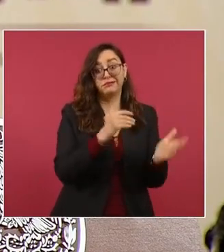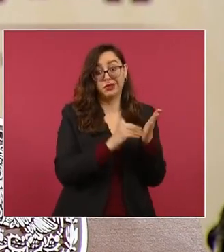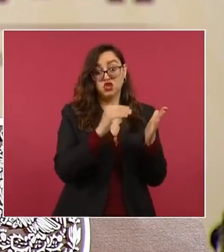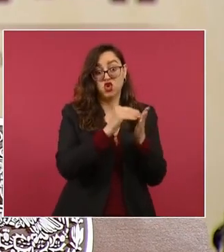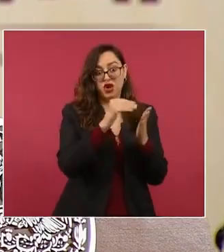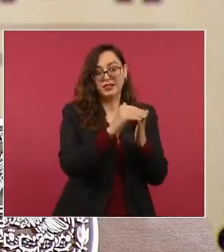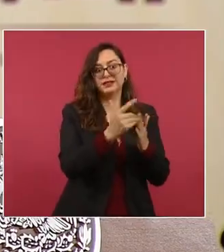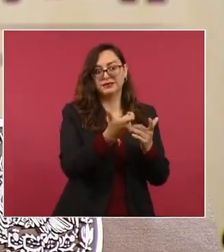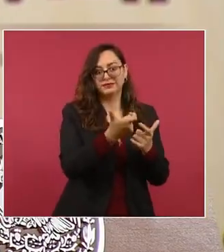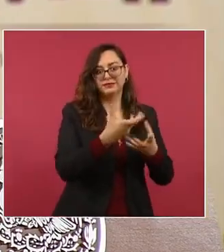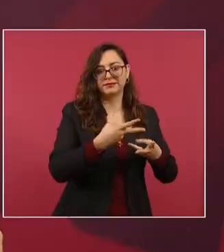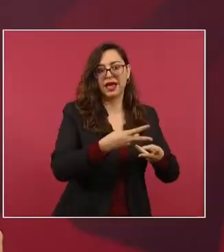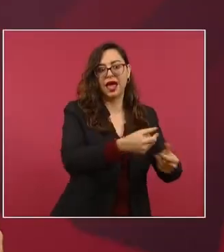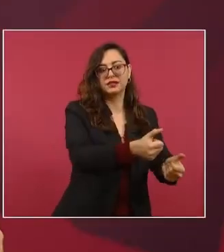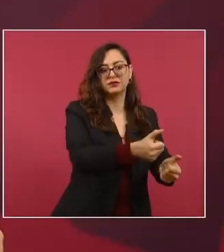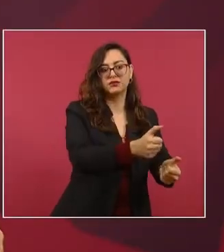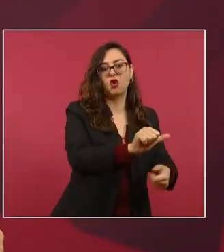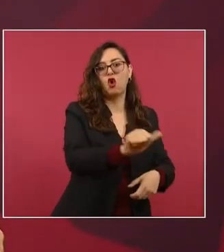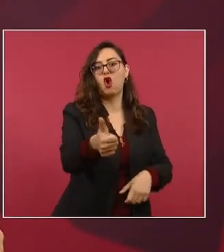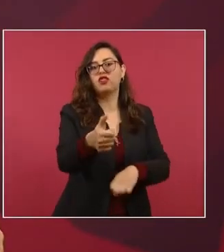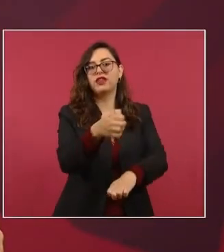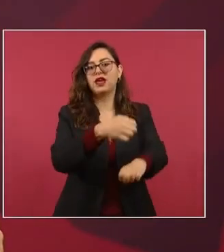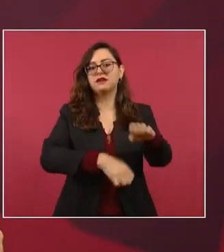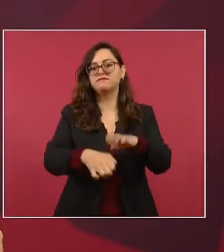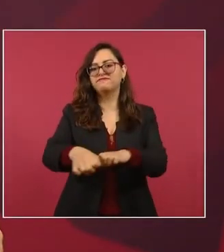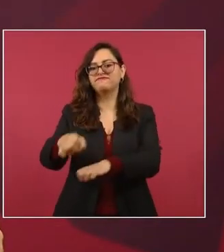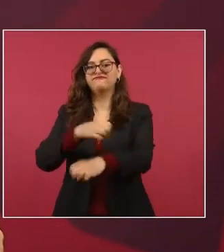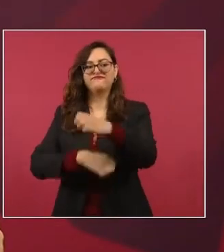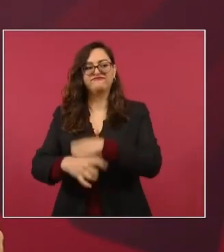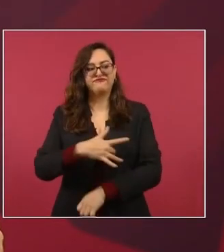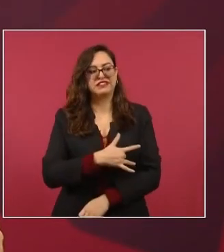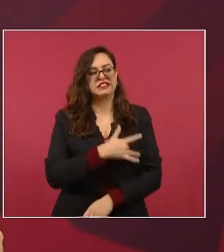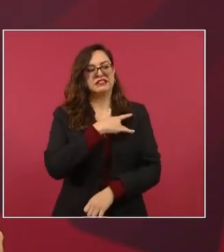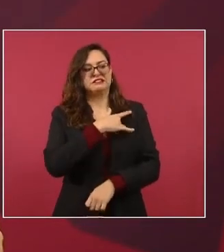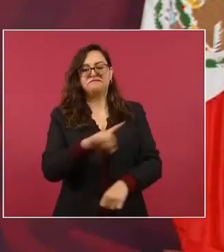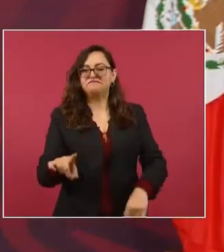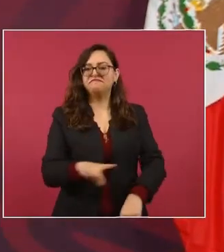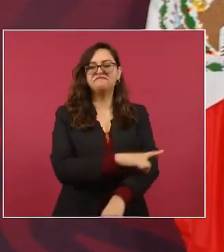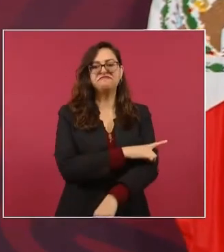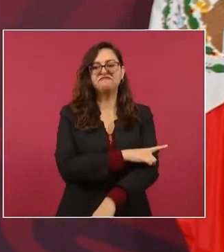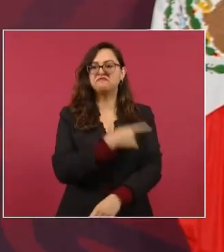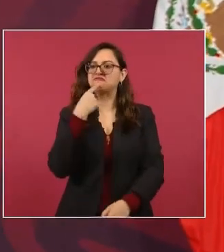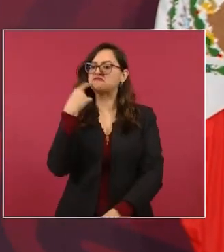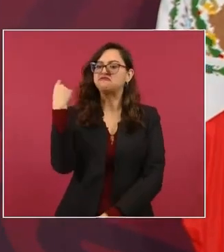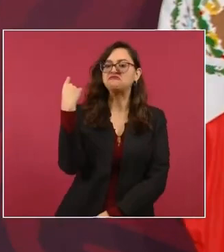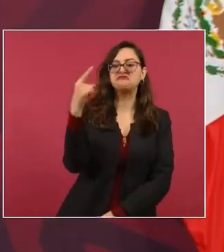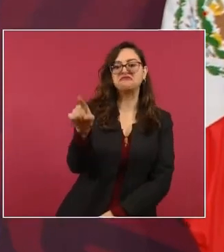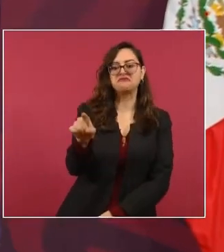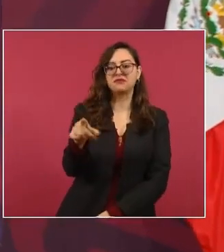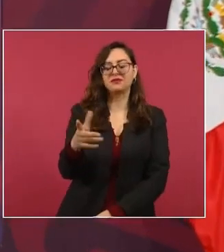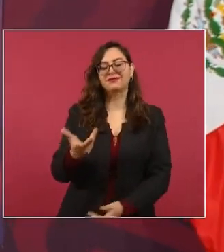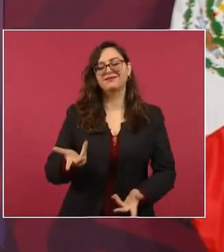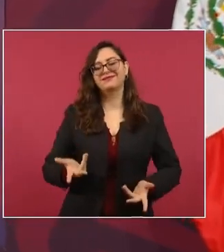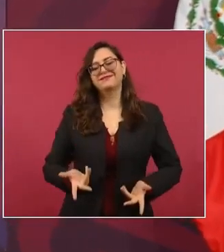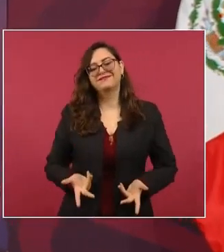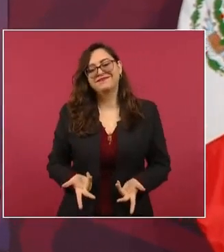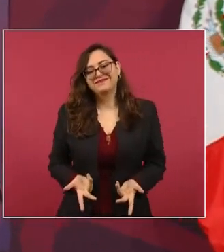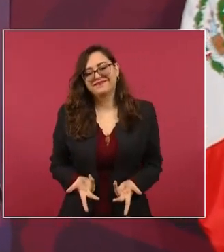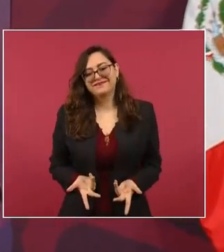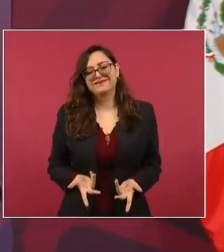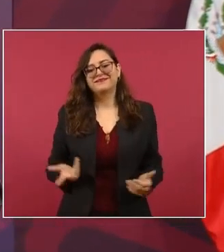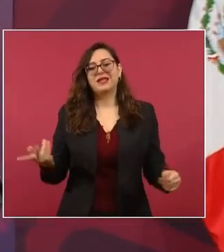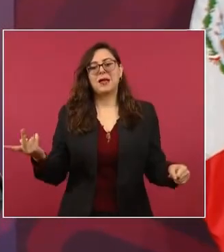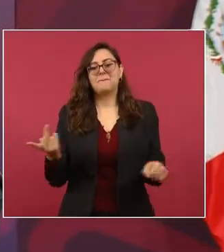tomemos en cuenta eso, ¿no? Hace dos días me vinieron a decir de que no se